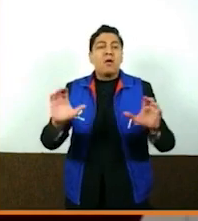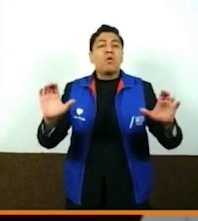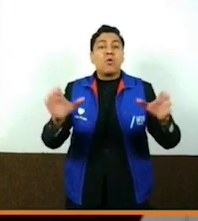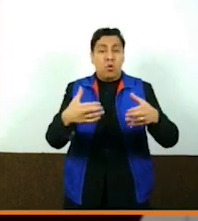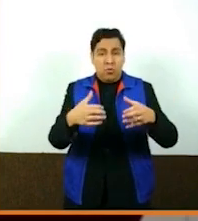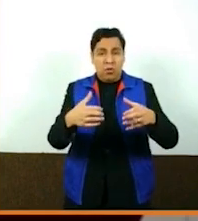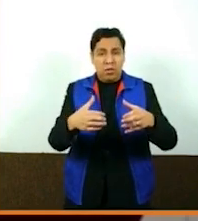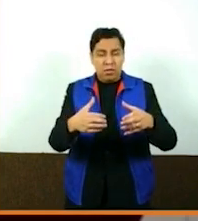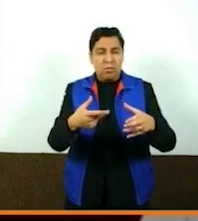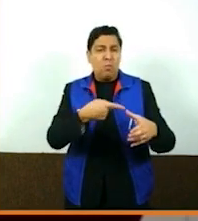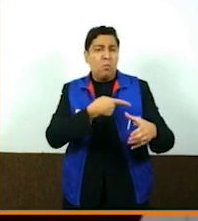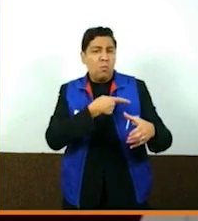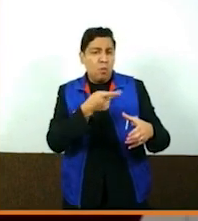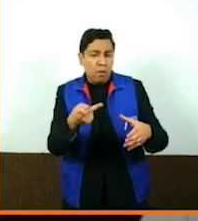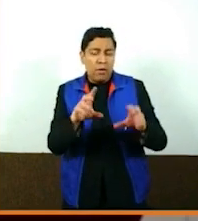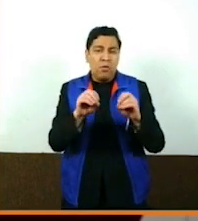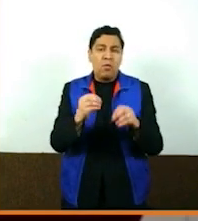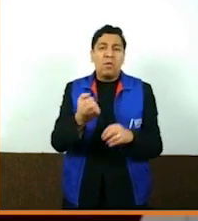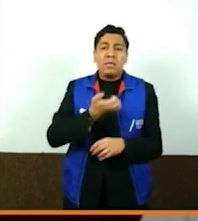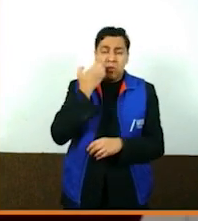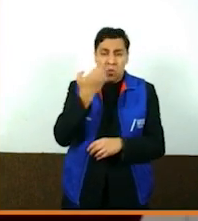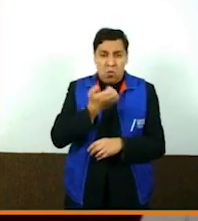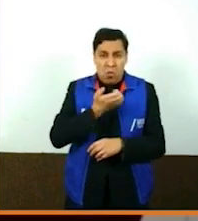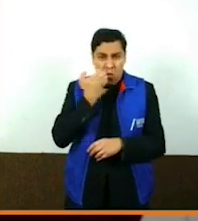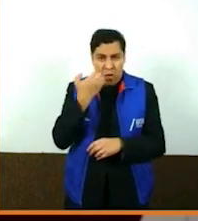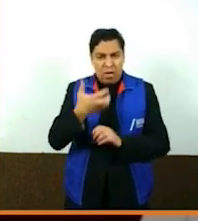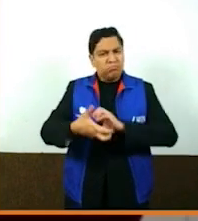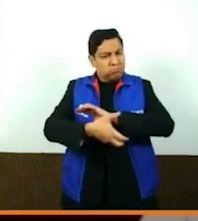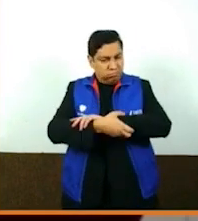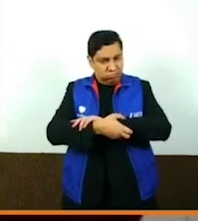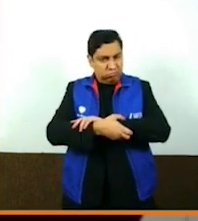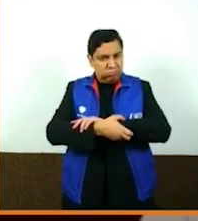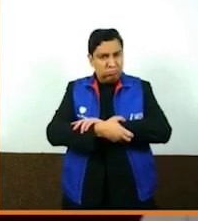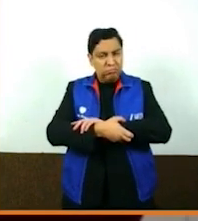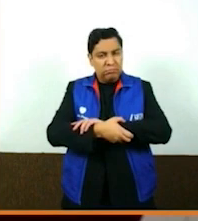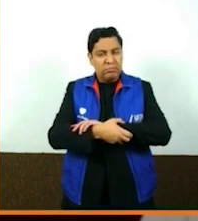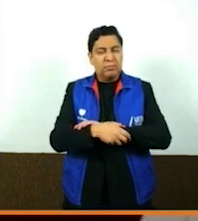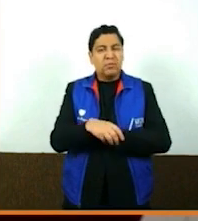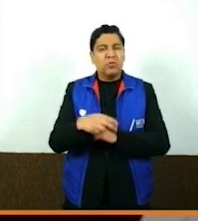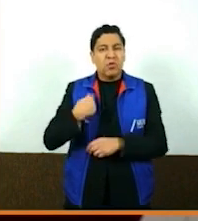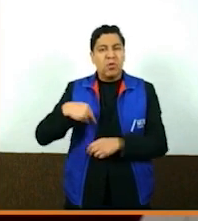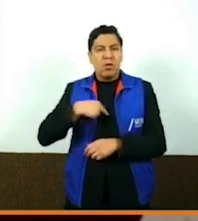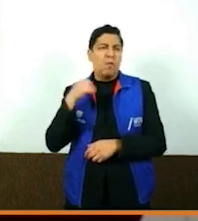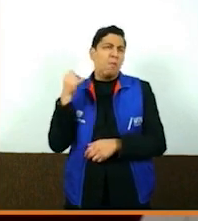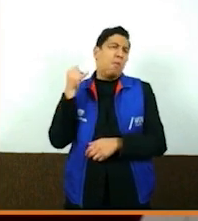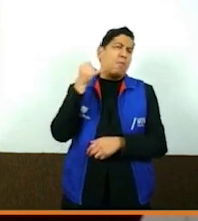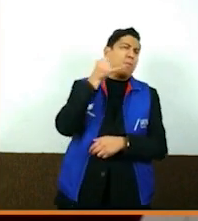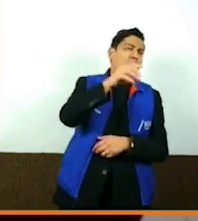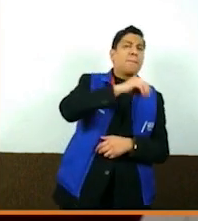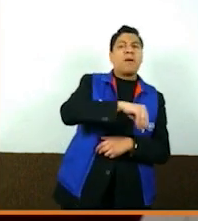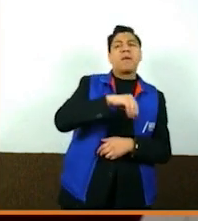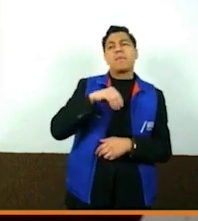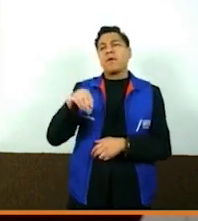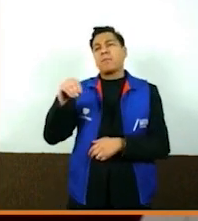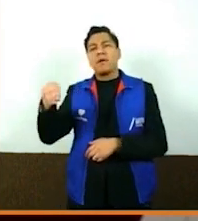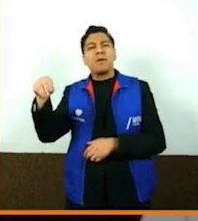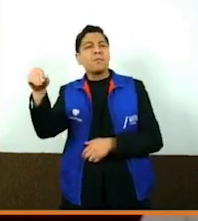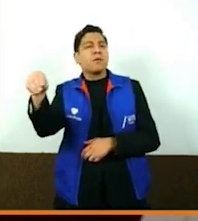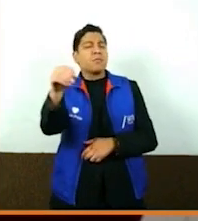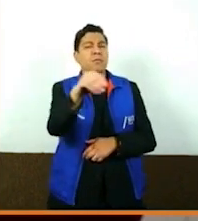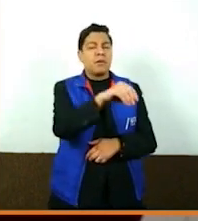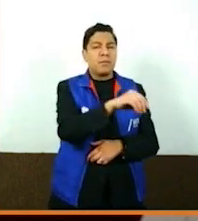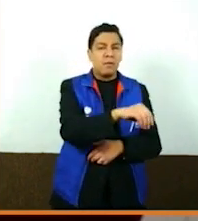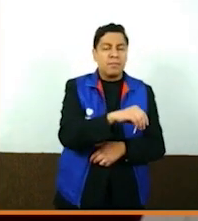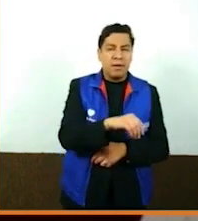comunidades, en las escuelas, han sido grandes aliados de nosotros. Hemos recorrido los campos cañeros con los cortadores de